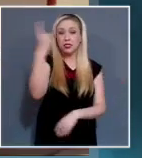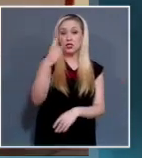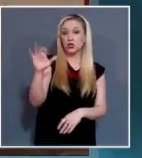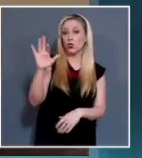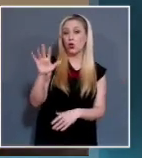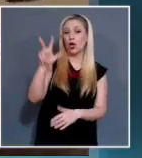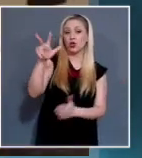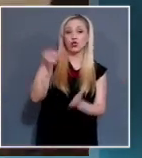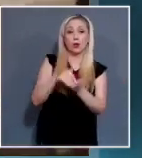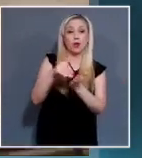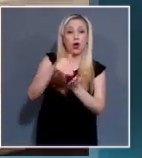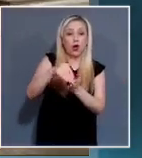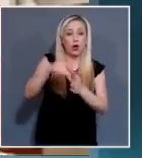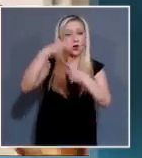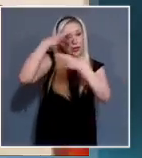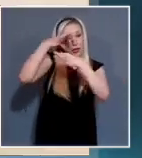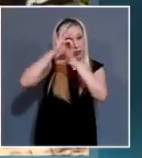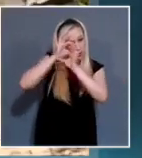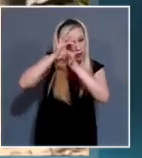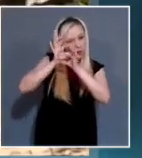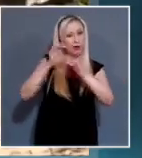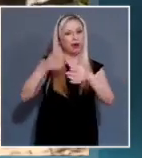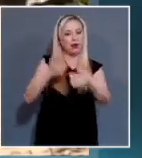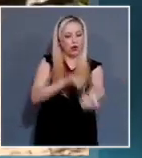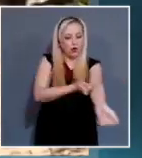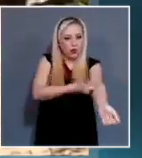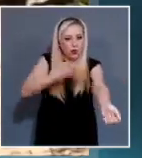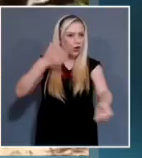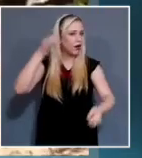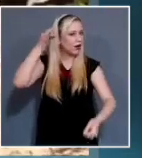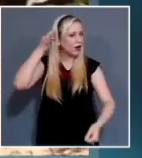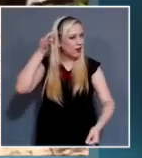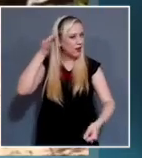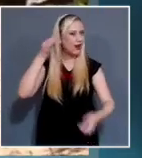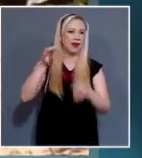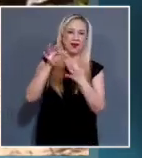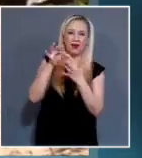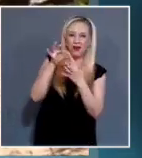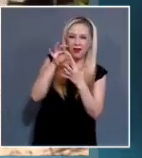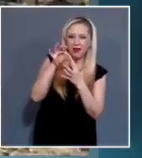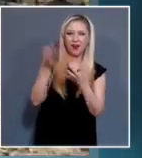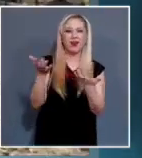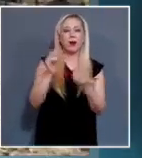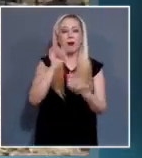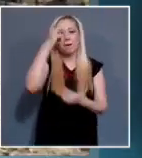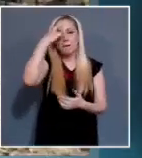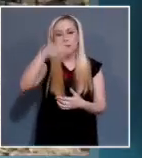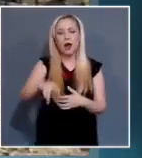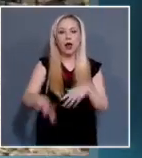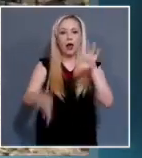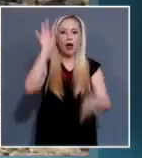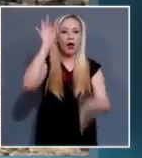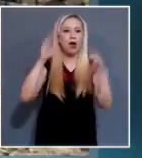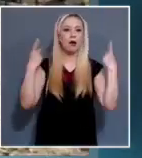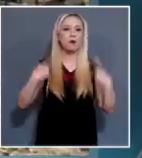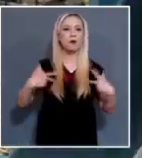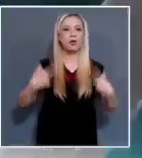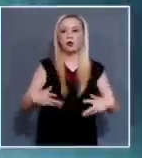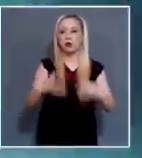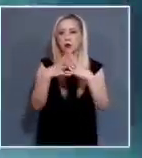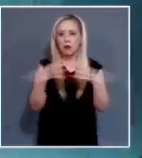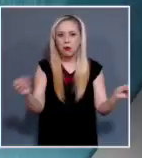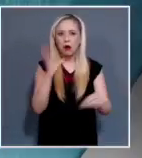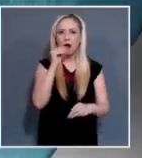de 25 entidades que ayudarán a identificar a personas reportadas como desaparecidas o no